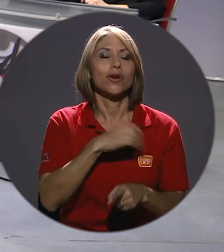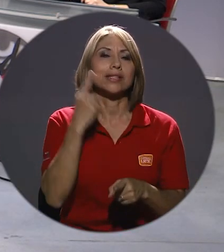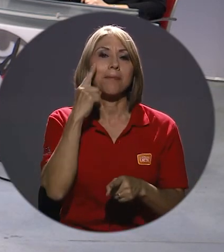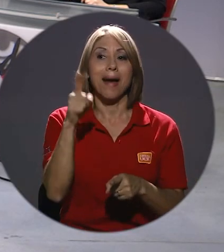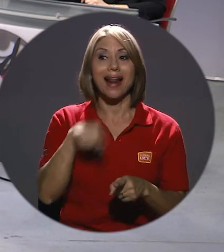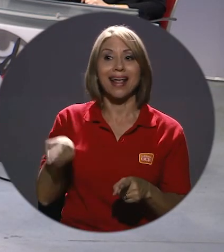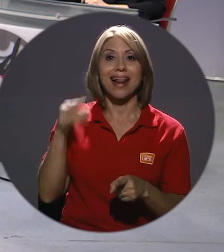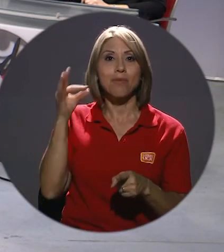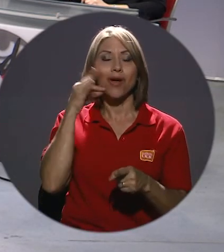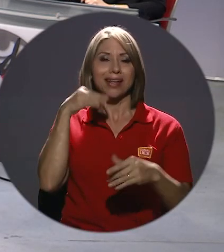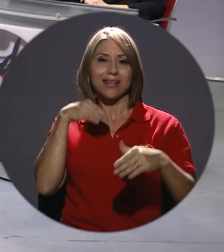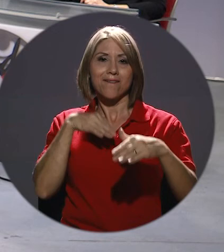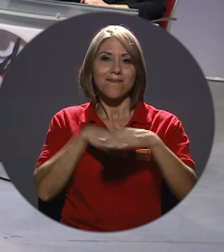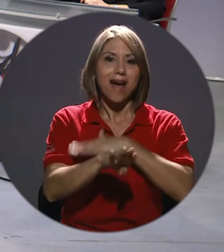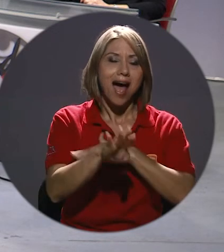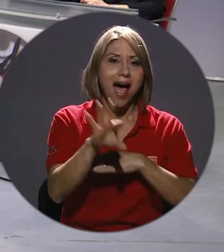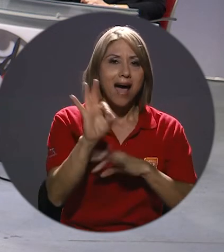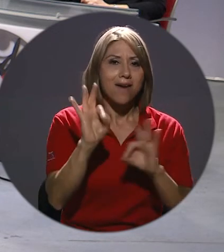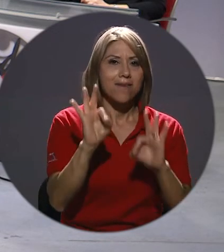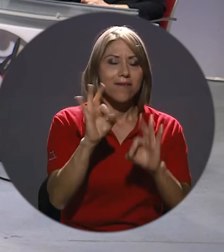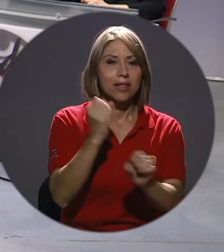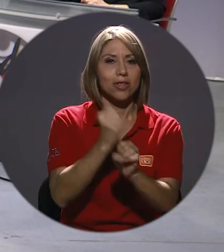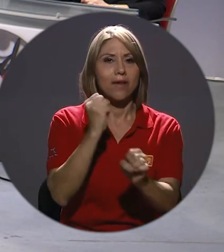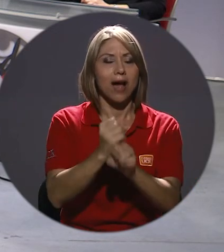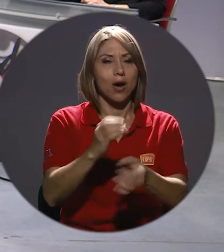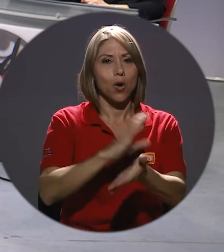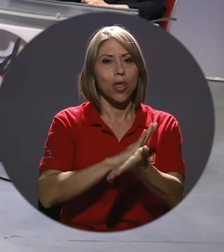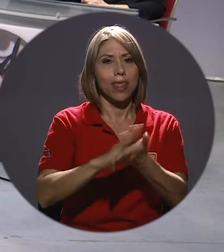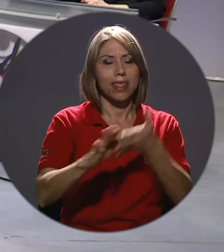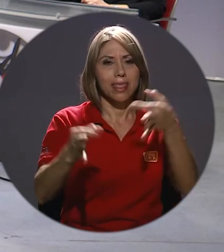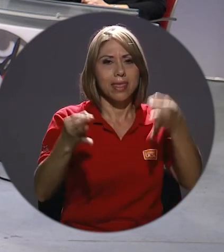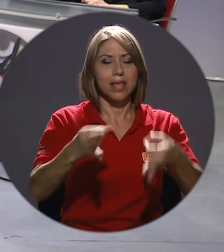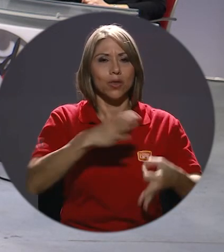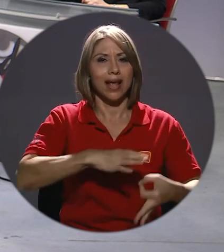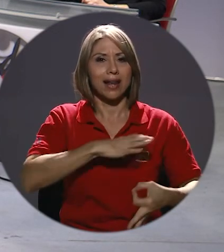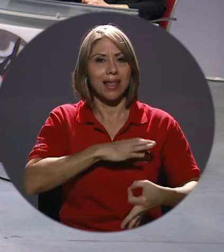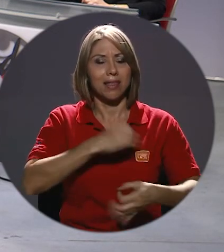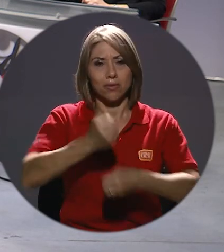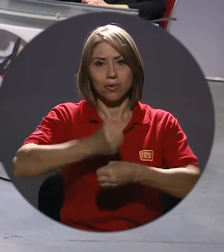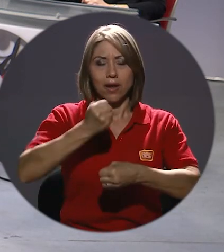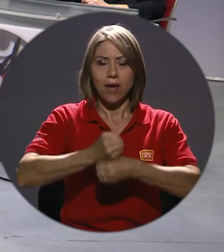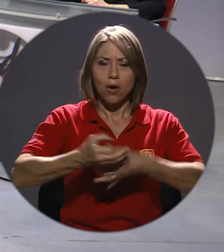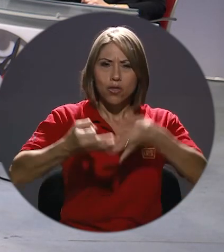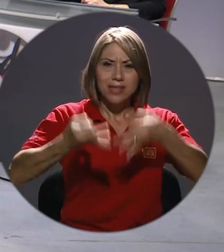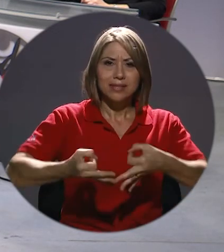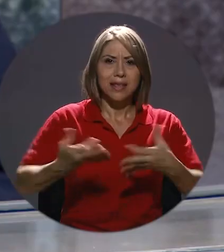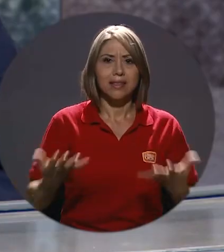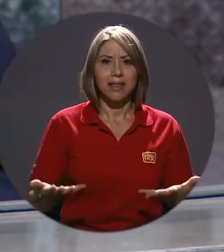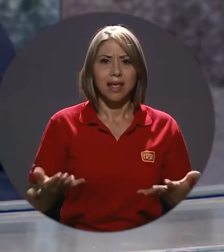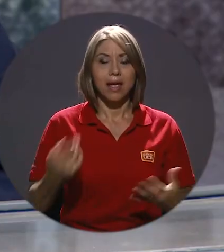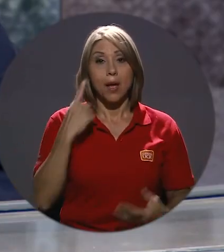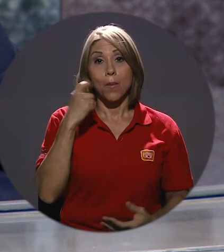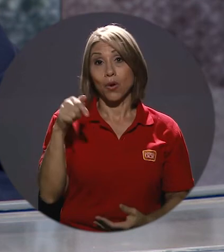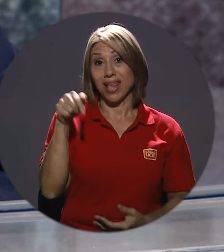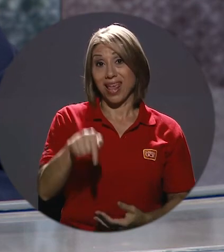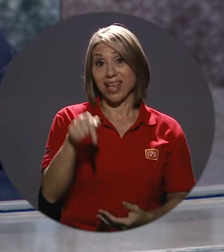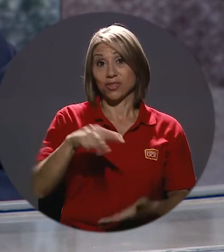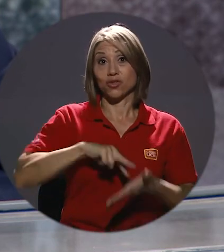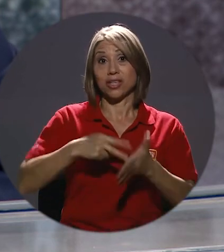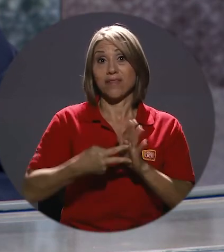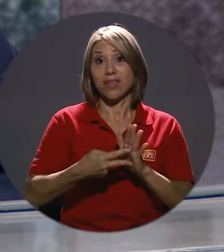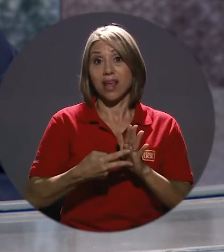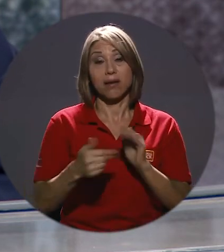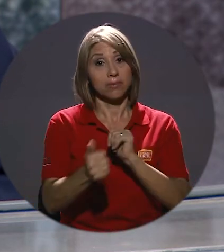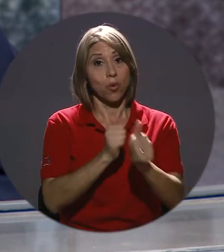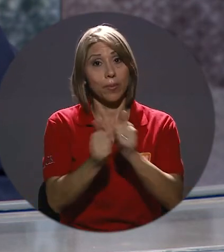acceso de las mujeres a un trabajo digno y de calidad, a un trabajo decente, porque esto es un